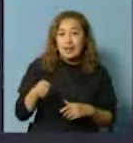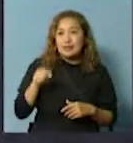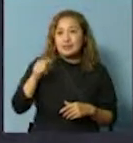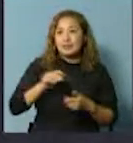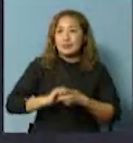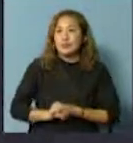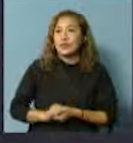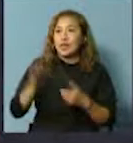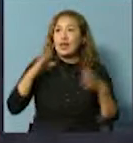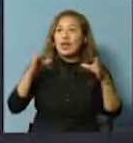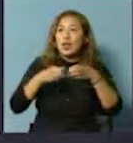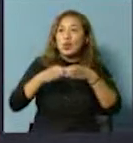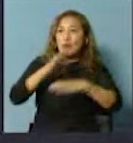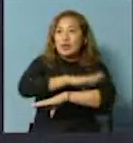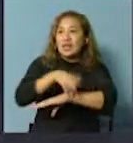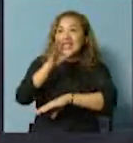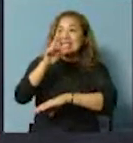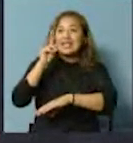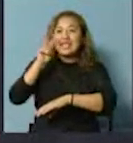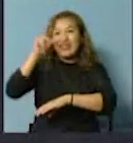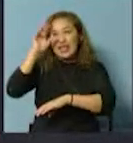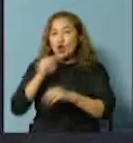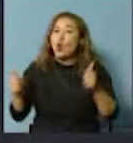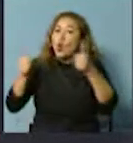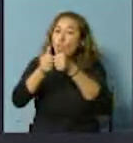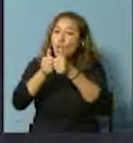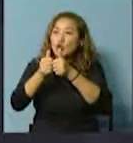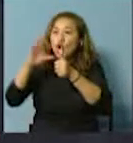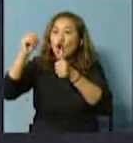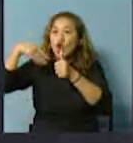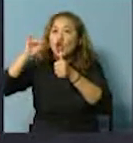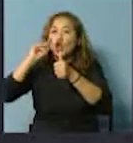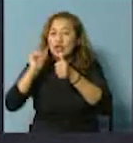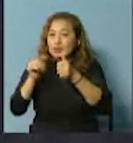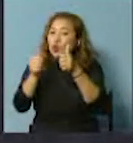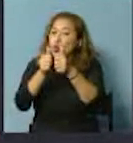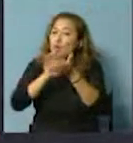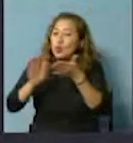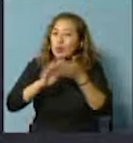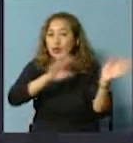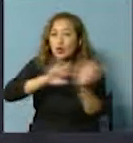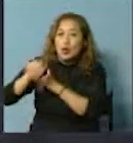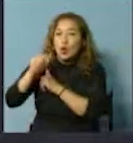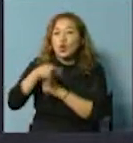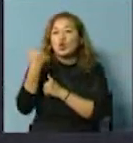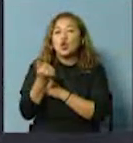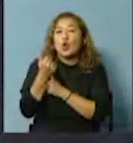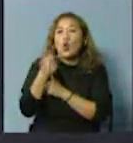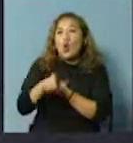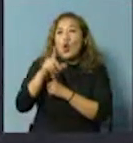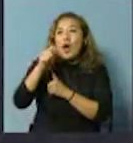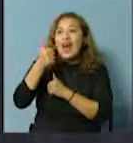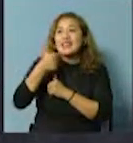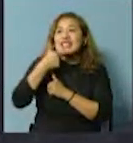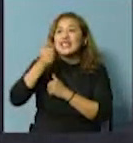la nueva izquierda a betina rivero que va a estar acompañada por hugo condorí del partido por la dirigencia del pueblo carlos